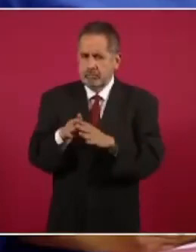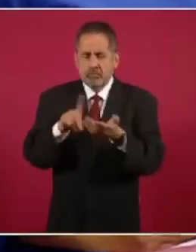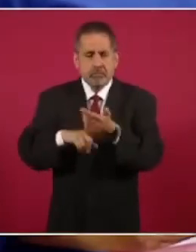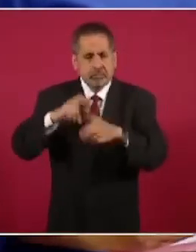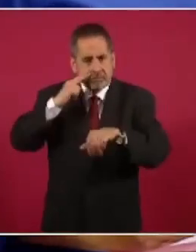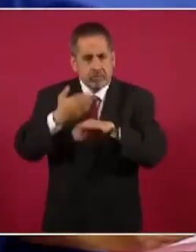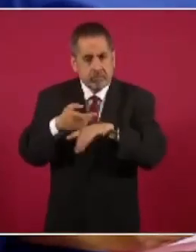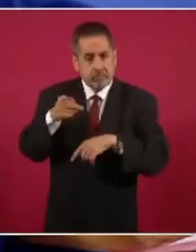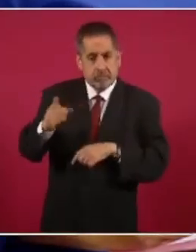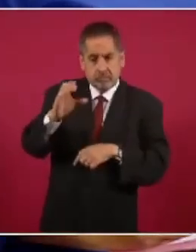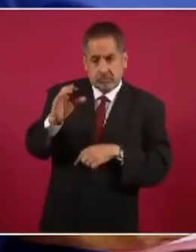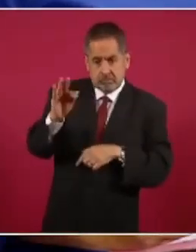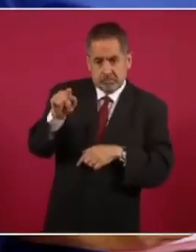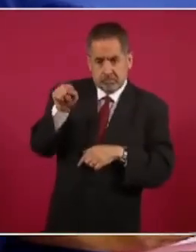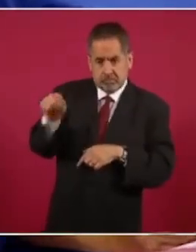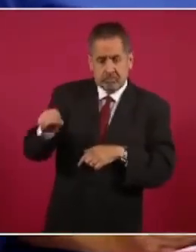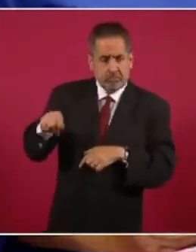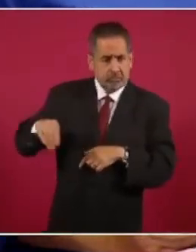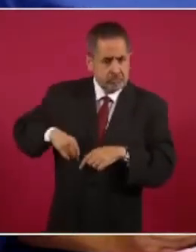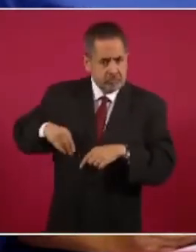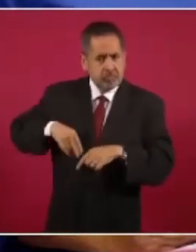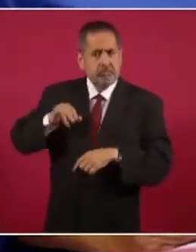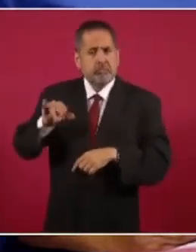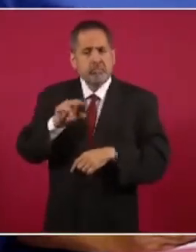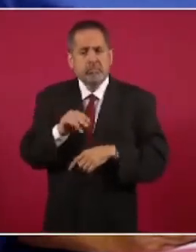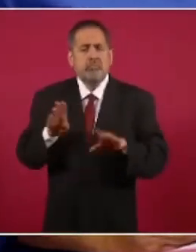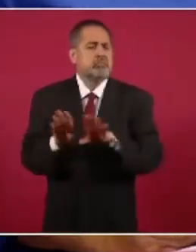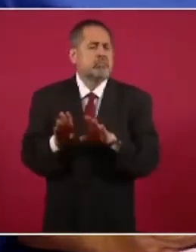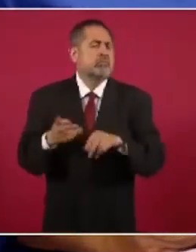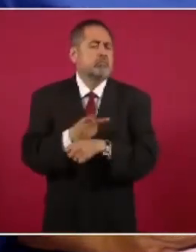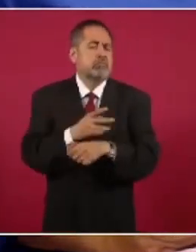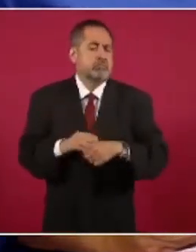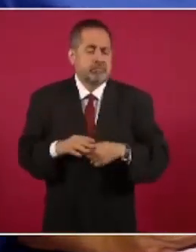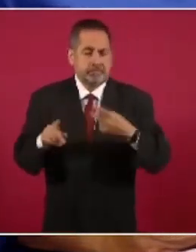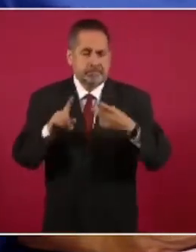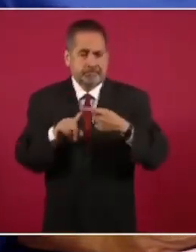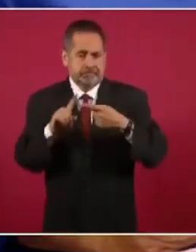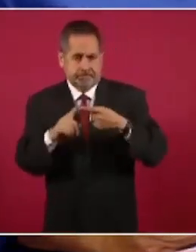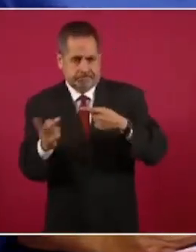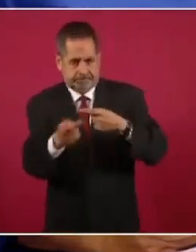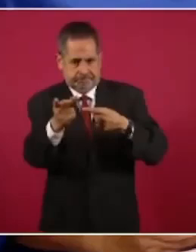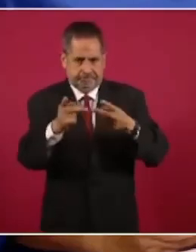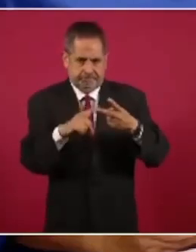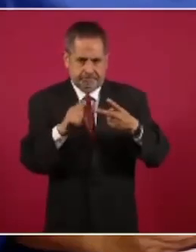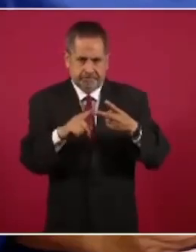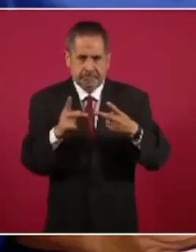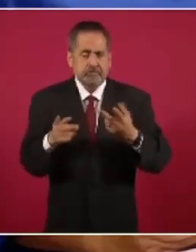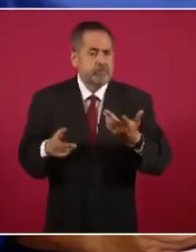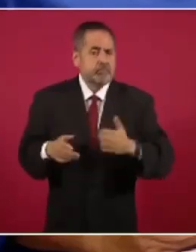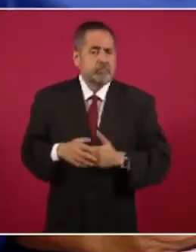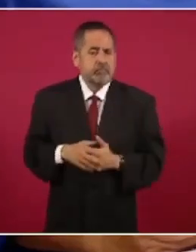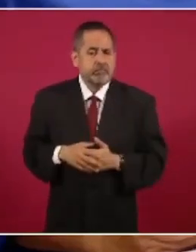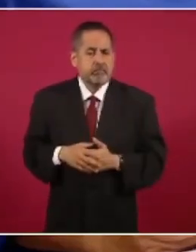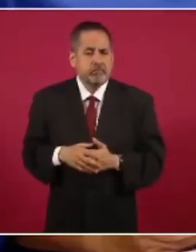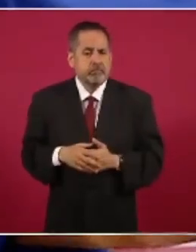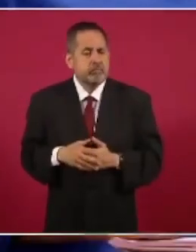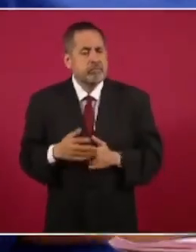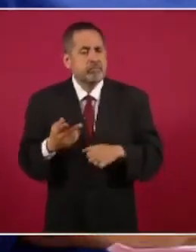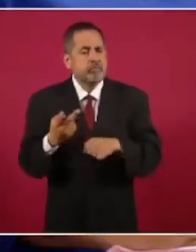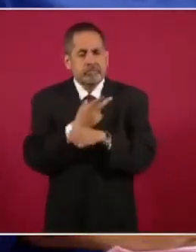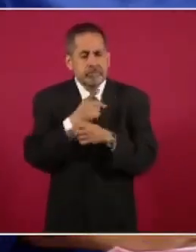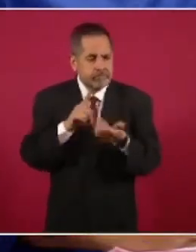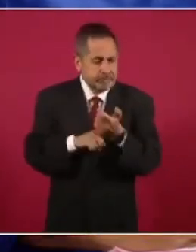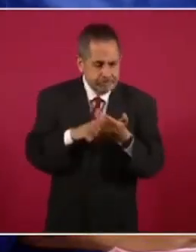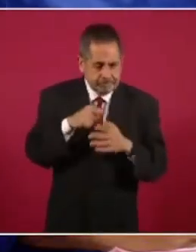de la Comisión Federal de Electricidad en este asunto. Y la segunda parte de esta pregunta sería: ¿cuáles fueron las consideraciones técnicas